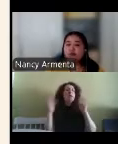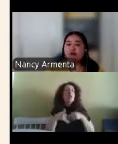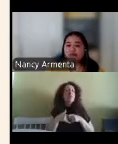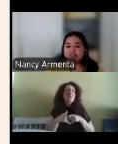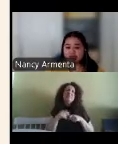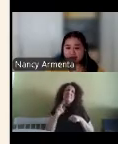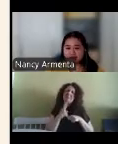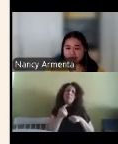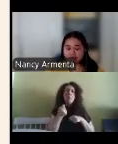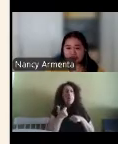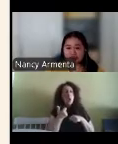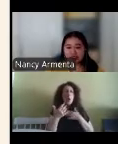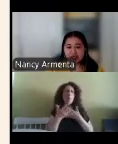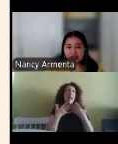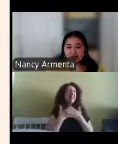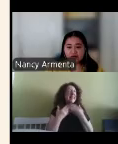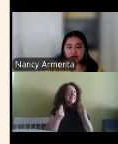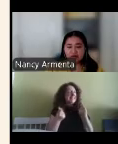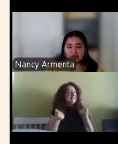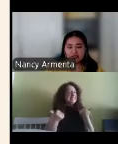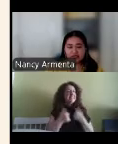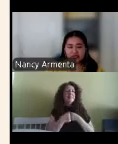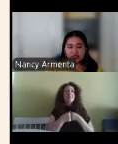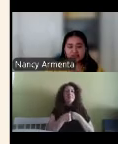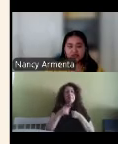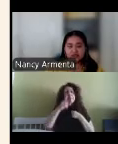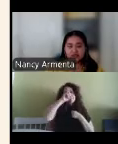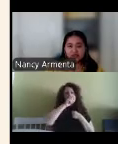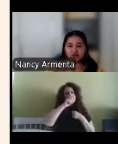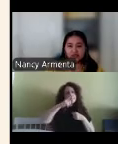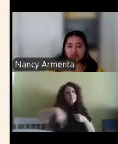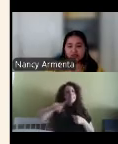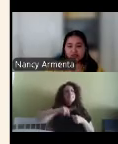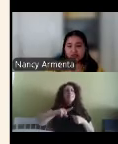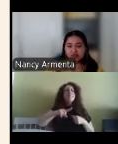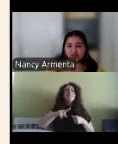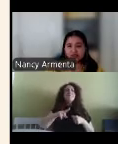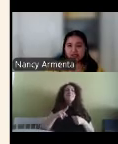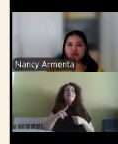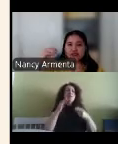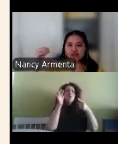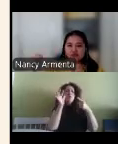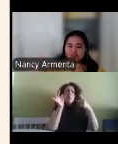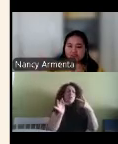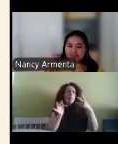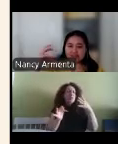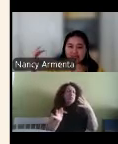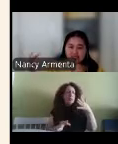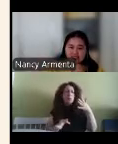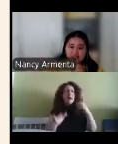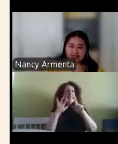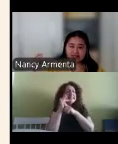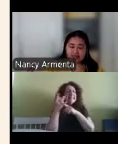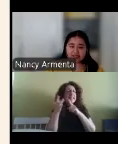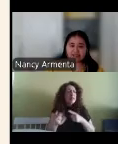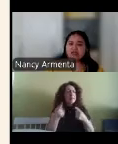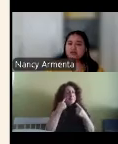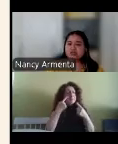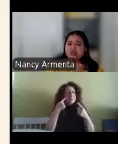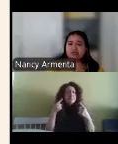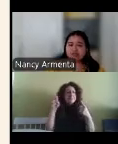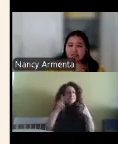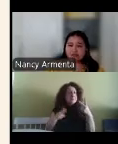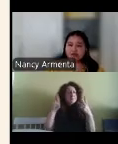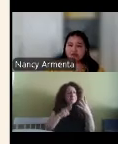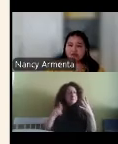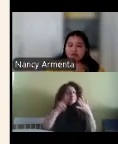un poco una mezcla de todo. Recordemos que esto es una suma de situaciones persistentes, de barreras. Hay